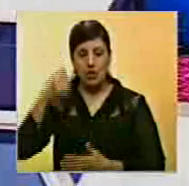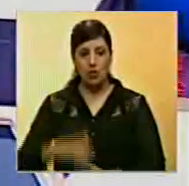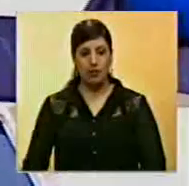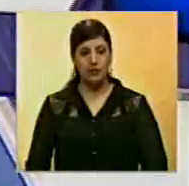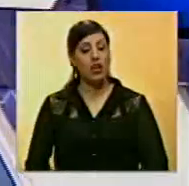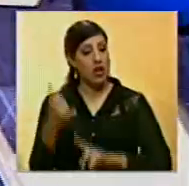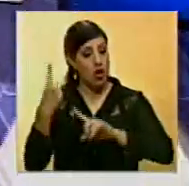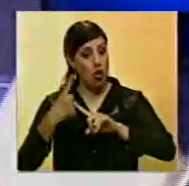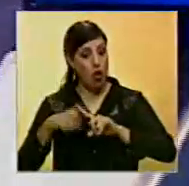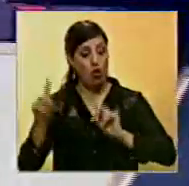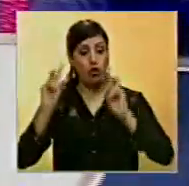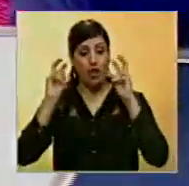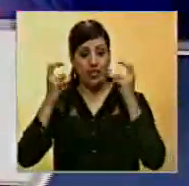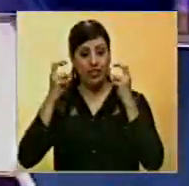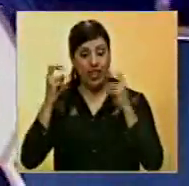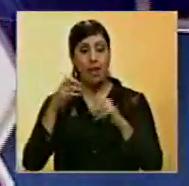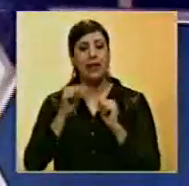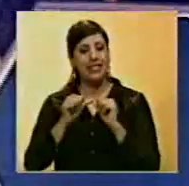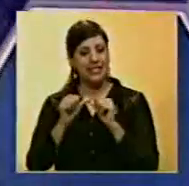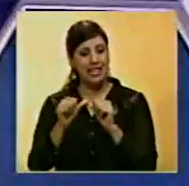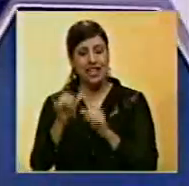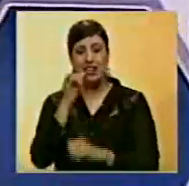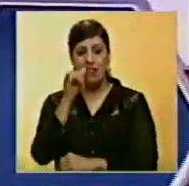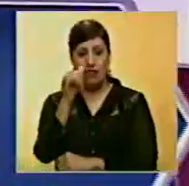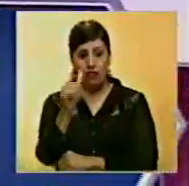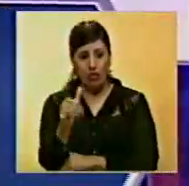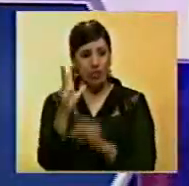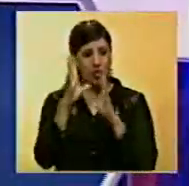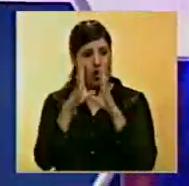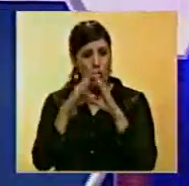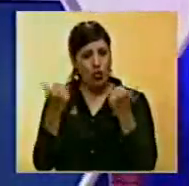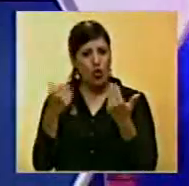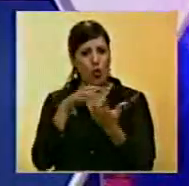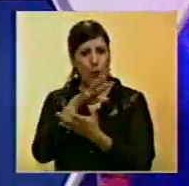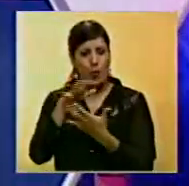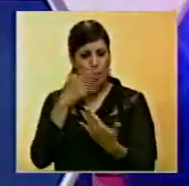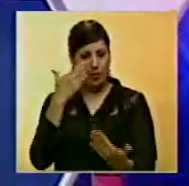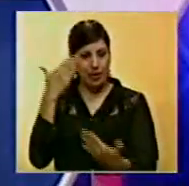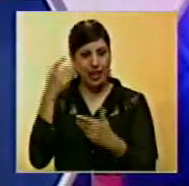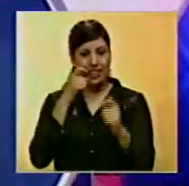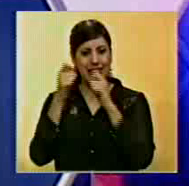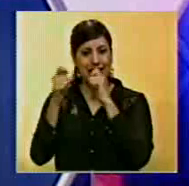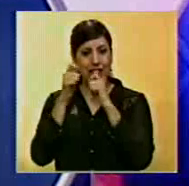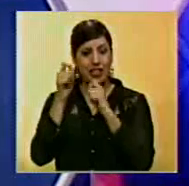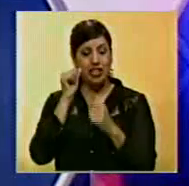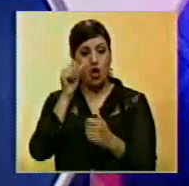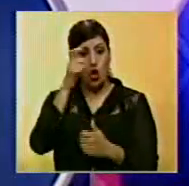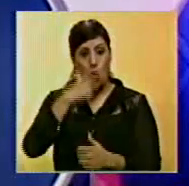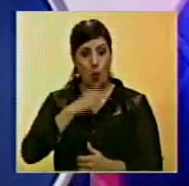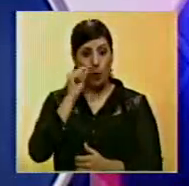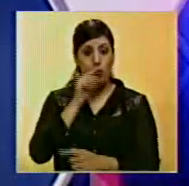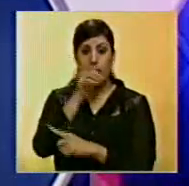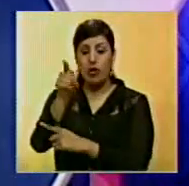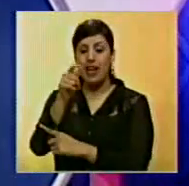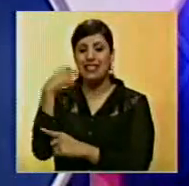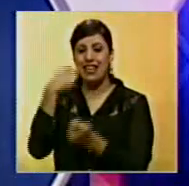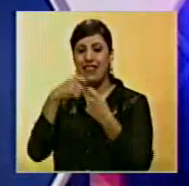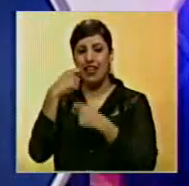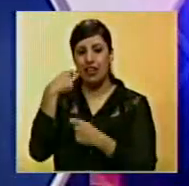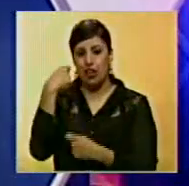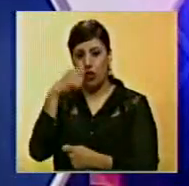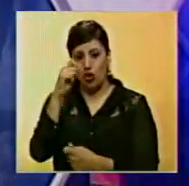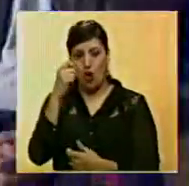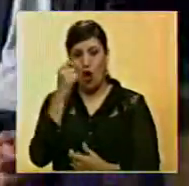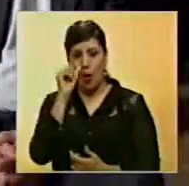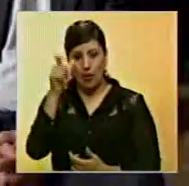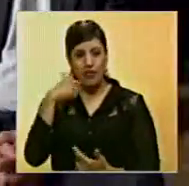Y cambiamos completamente de tema porque continúan las noticias en torno a la polémica entrevista que le hizo Sean Penn al Chapo con ayuda de Kate